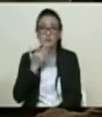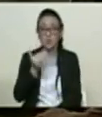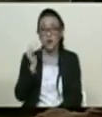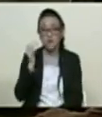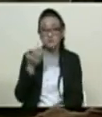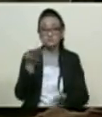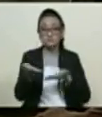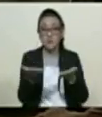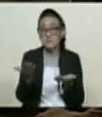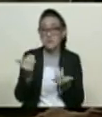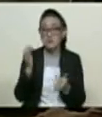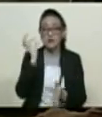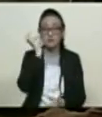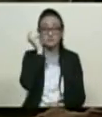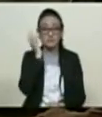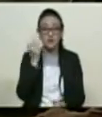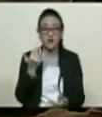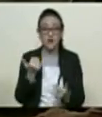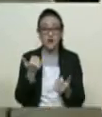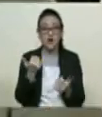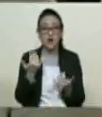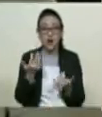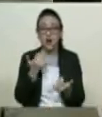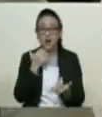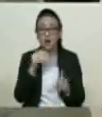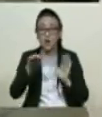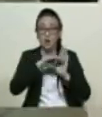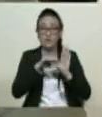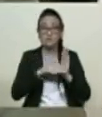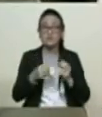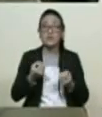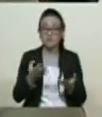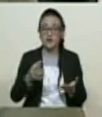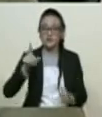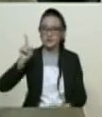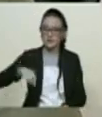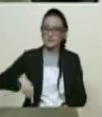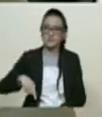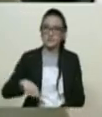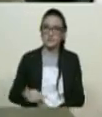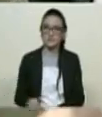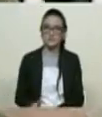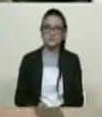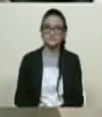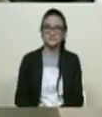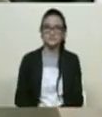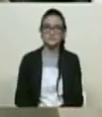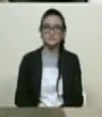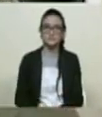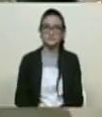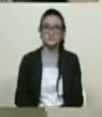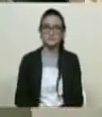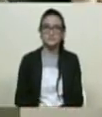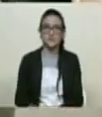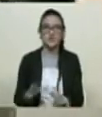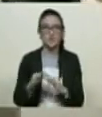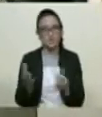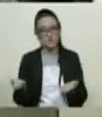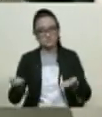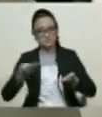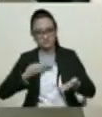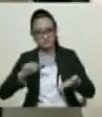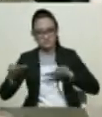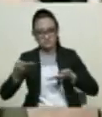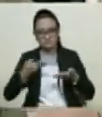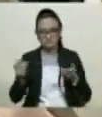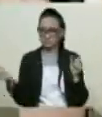han solicitado algún tipo de garantías, también se las hemos otorgado. Las recibimos todas, las discutimos